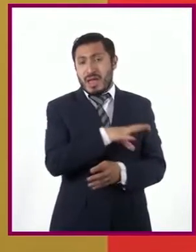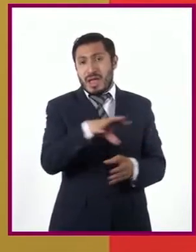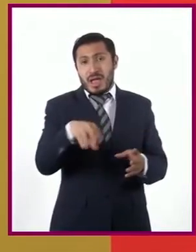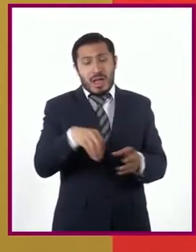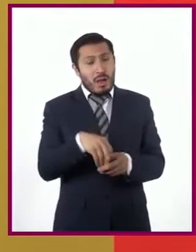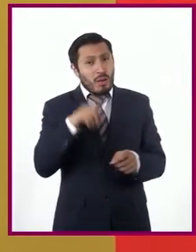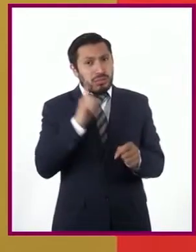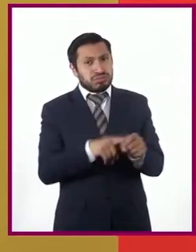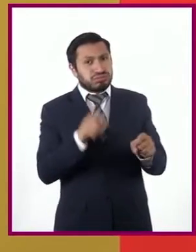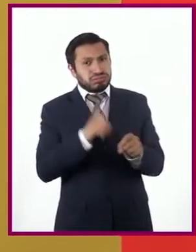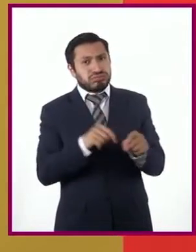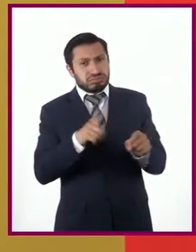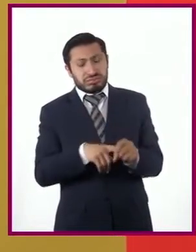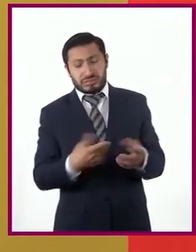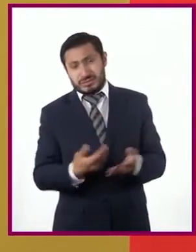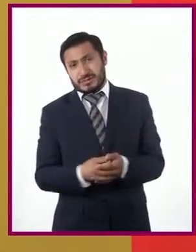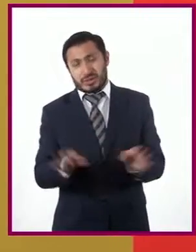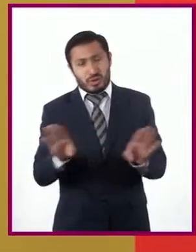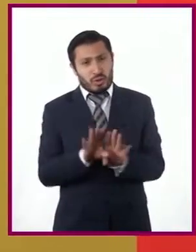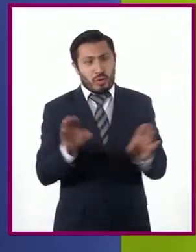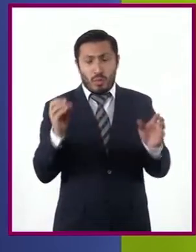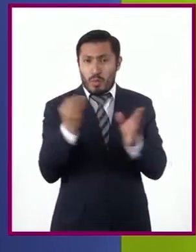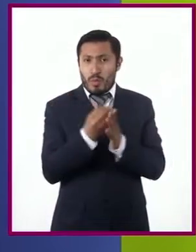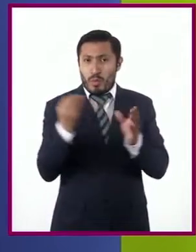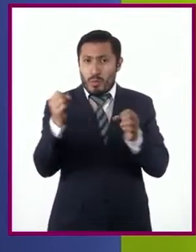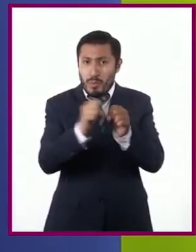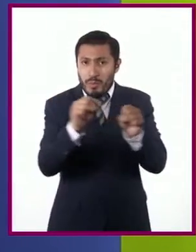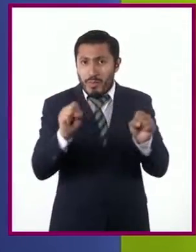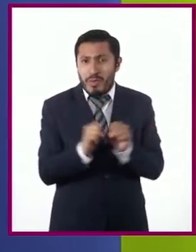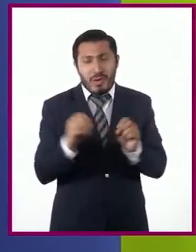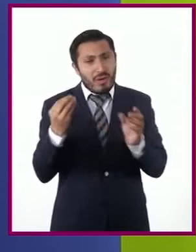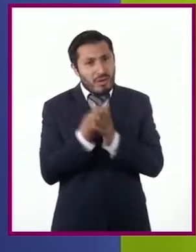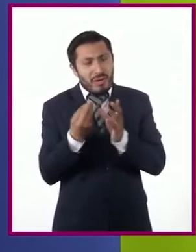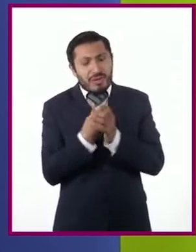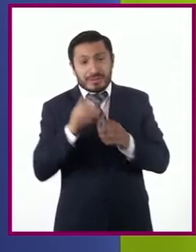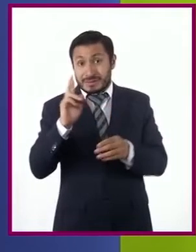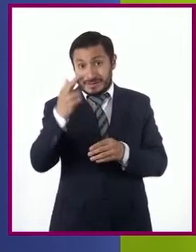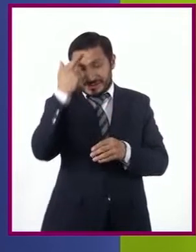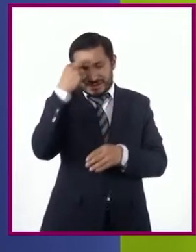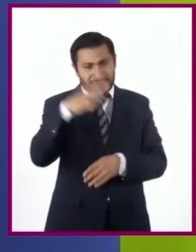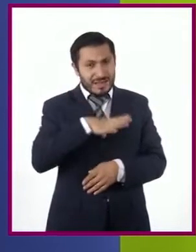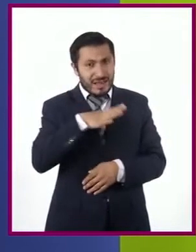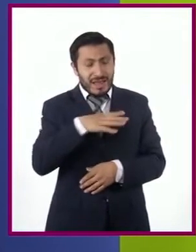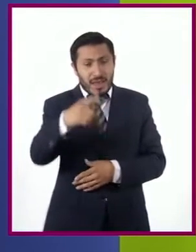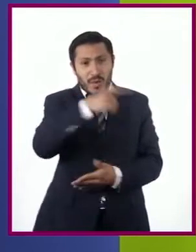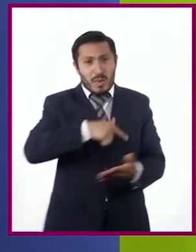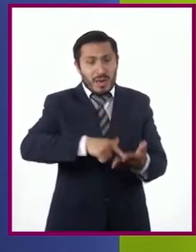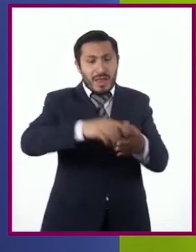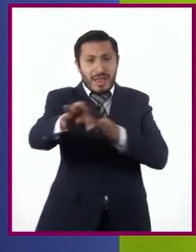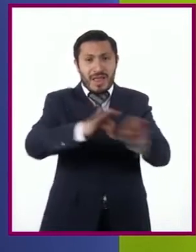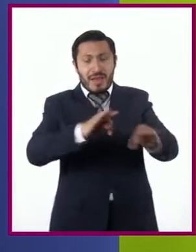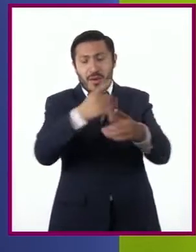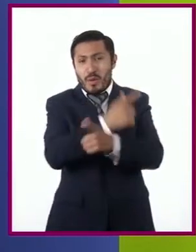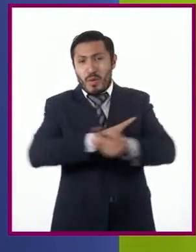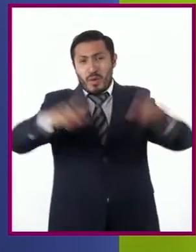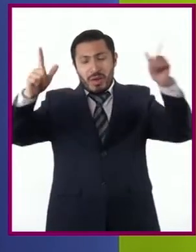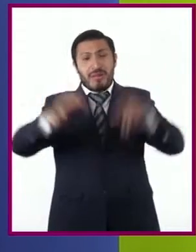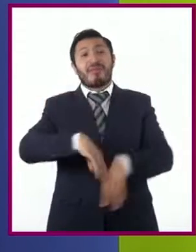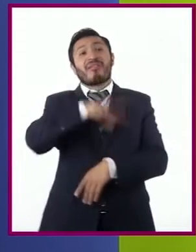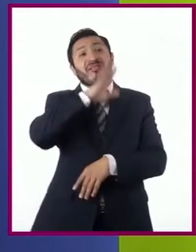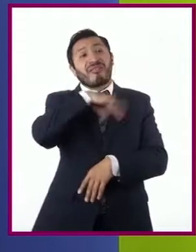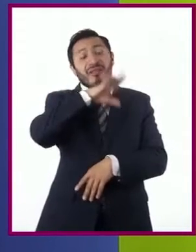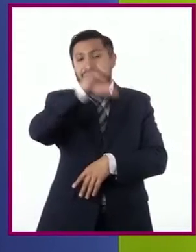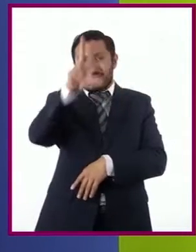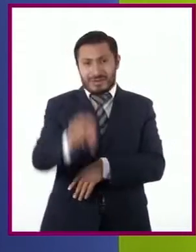tan preparados como lo hacemos en el salón de clases. También recuerden tener un espacio de trabajo libre de distracciones para